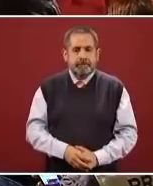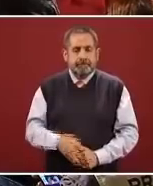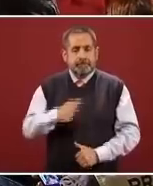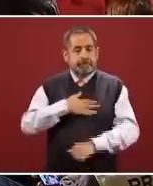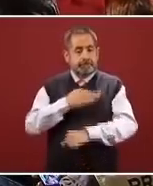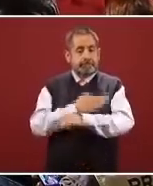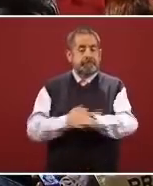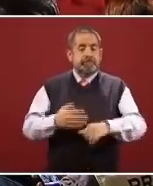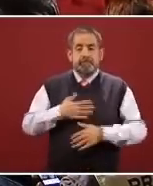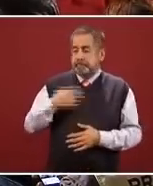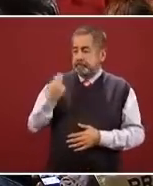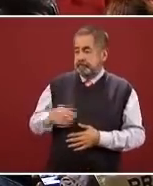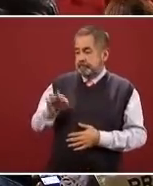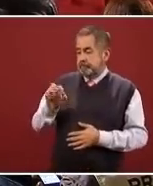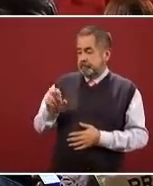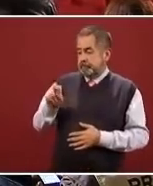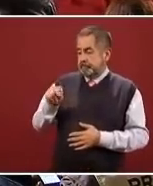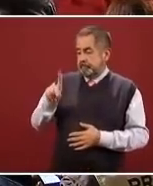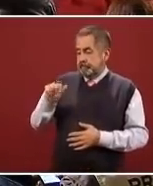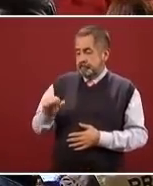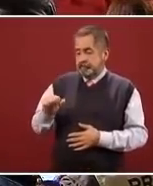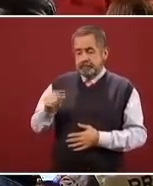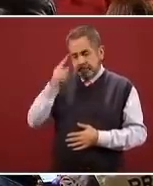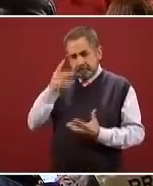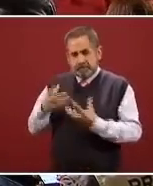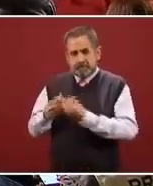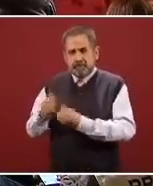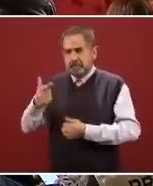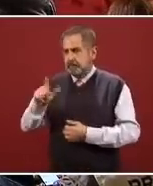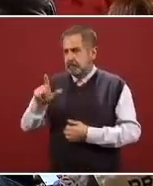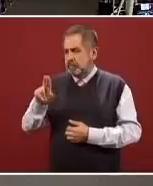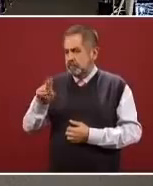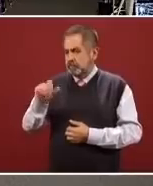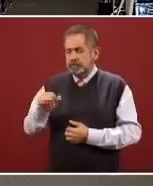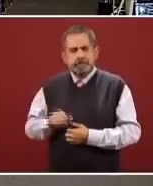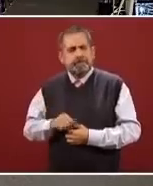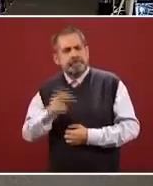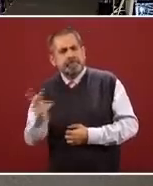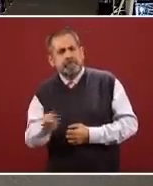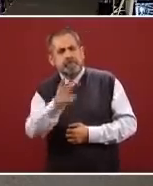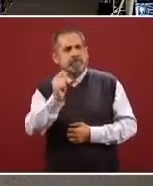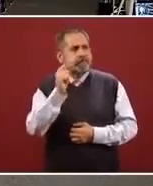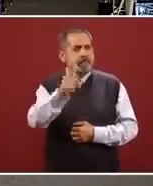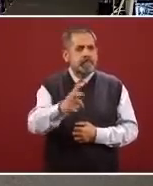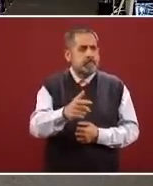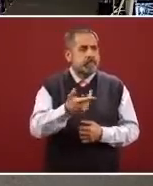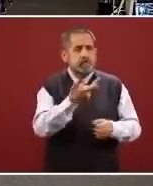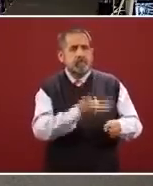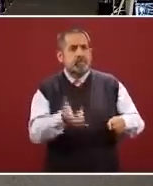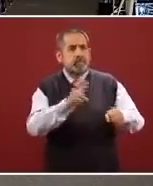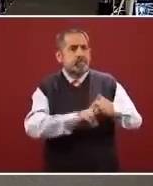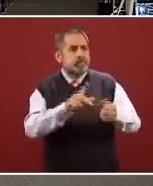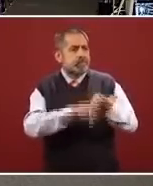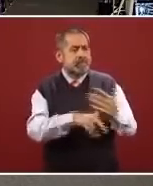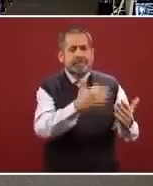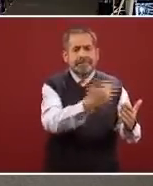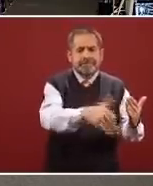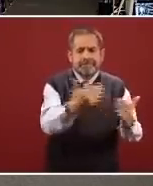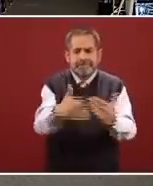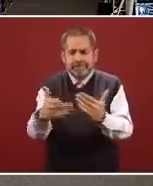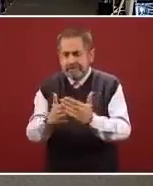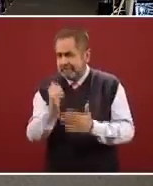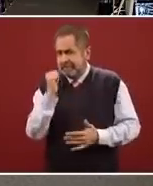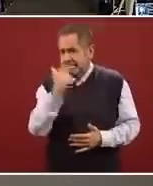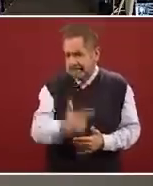Buenas tardes, Fernanda Mendoza para el canal Glucosa Atómica. Doctor, ¿tienen algún reporte de falta de insumos en los hospitales? Le pregunto porque